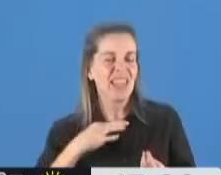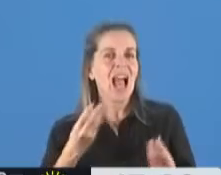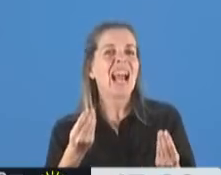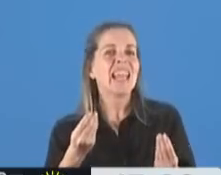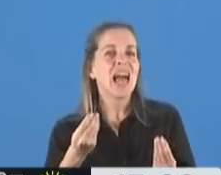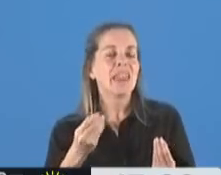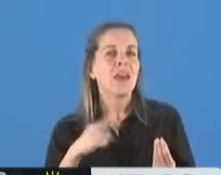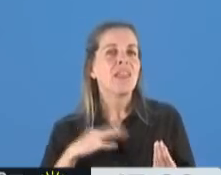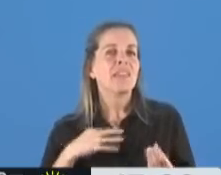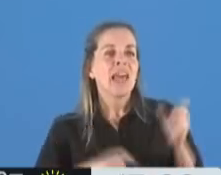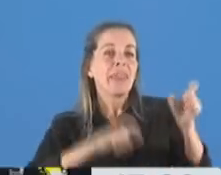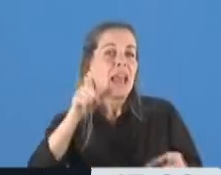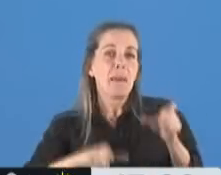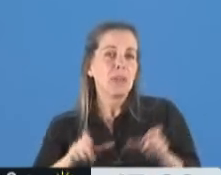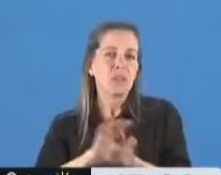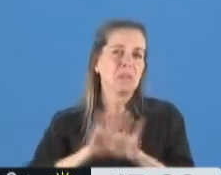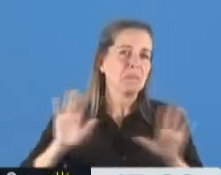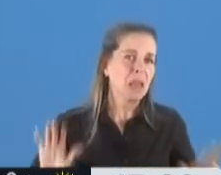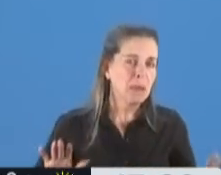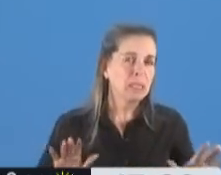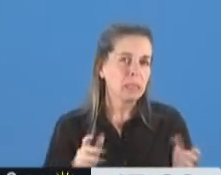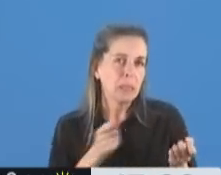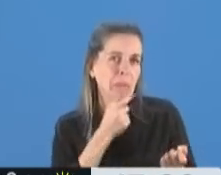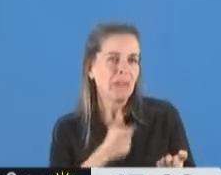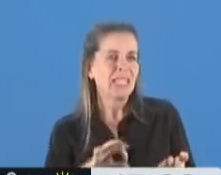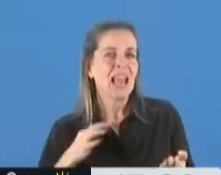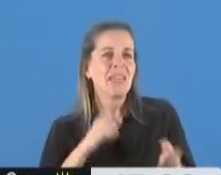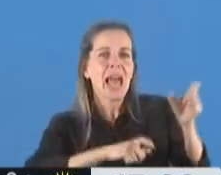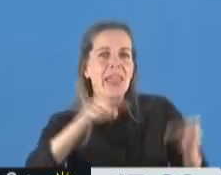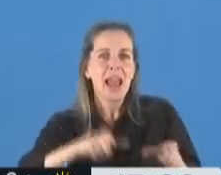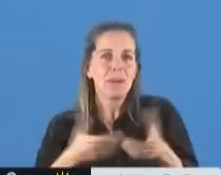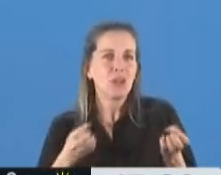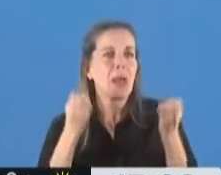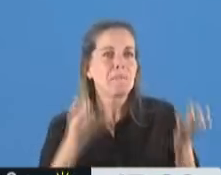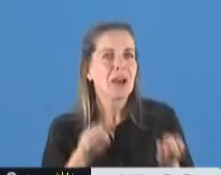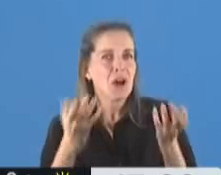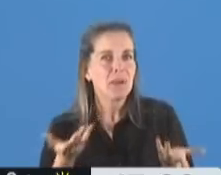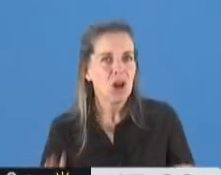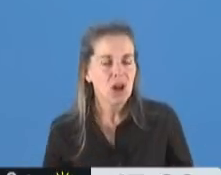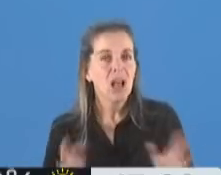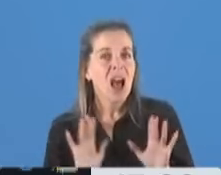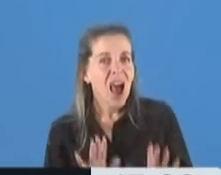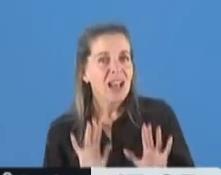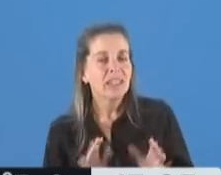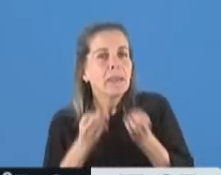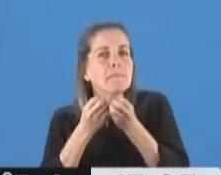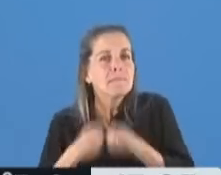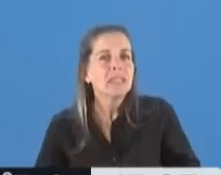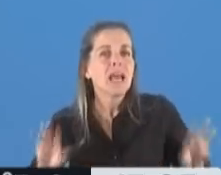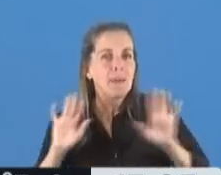tarea, hacerle más fácil la vida a nuestro pueblo. Y empezamos.